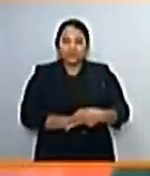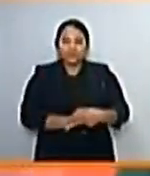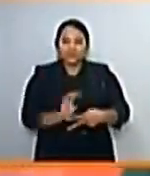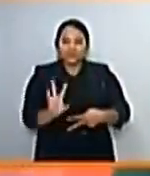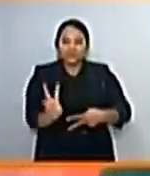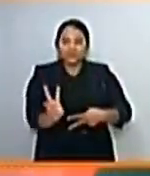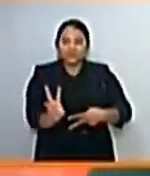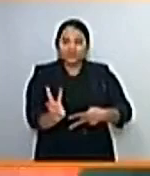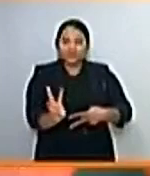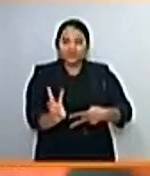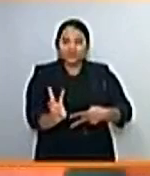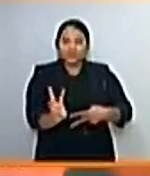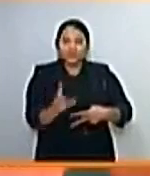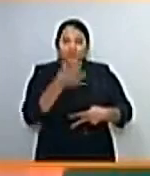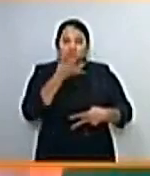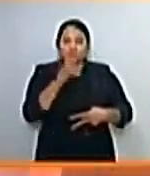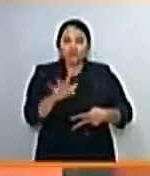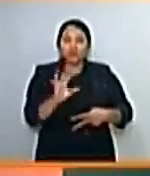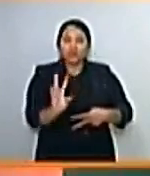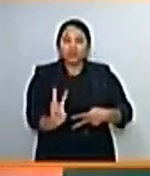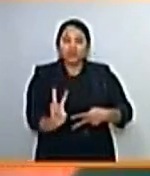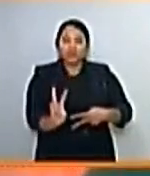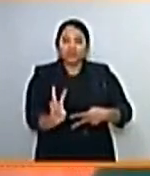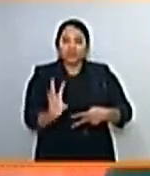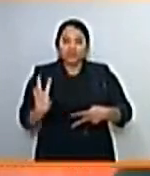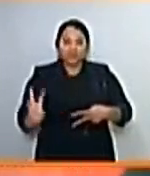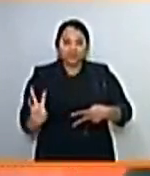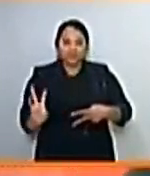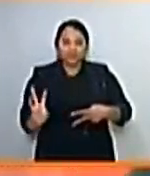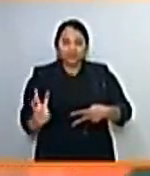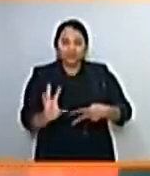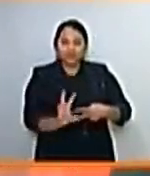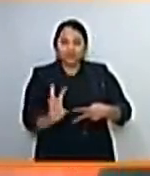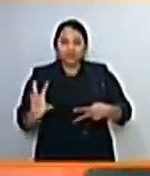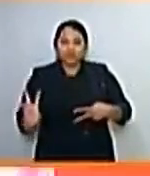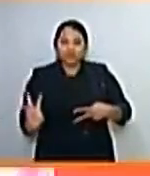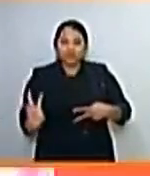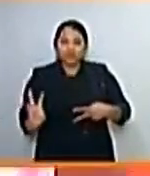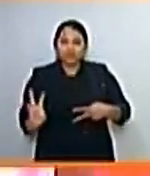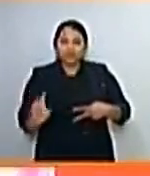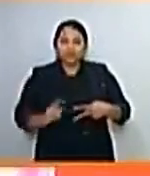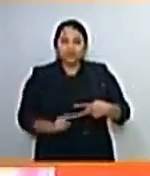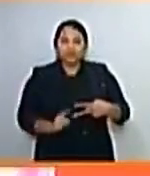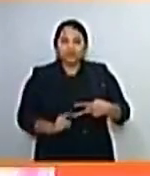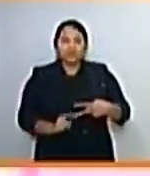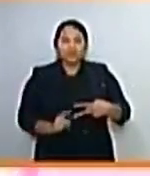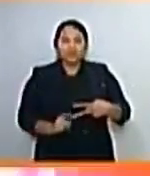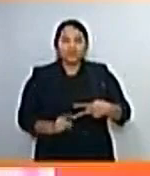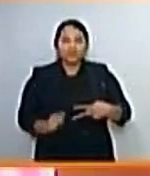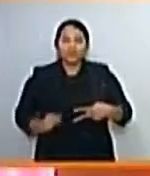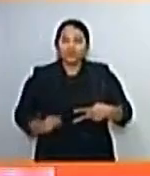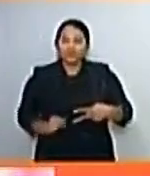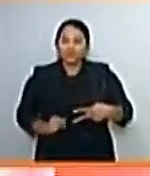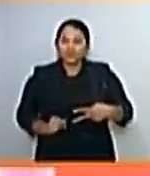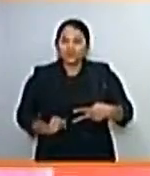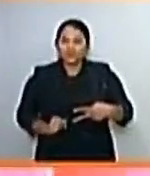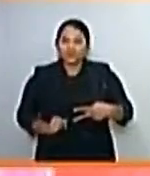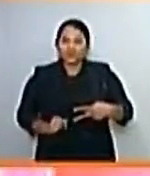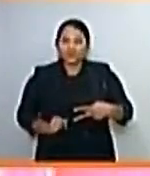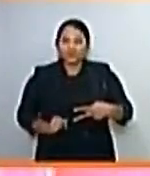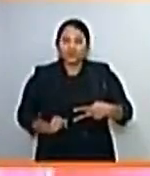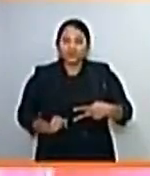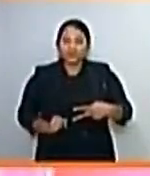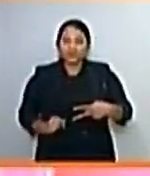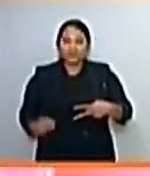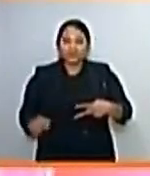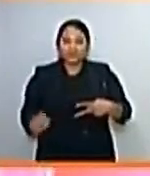6. Segundo dígito, mucha suerte porque es el 6. Primer número ganador es el 66. Ahora conoceremos el segundo número ganador. Su primer dígito